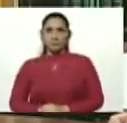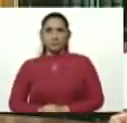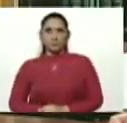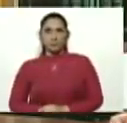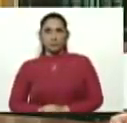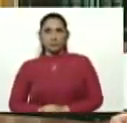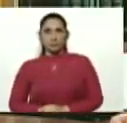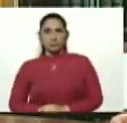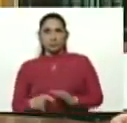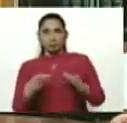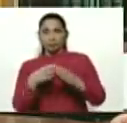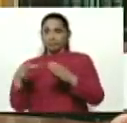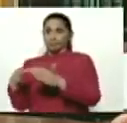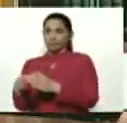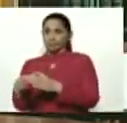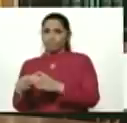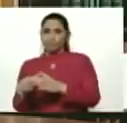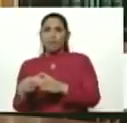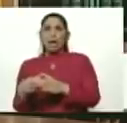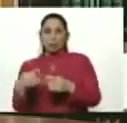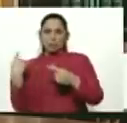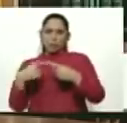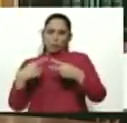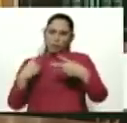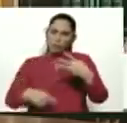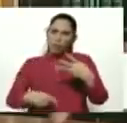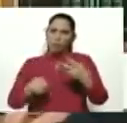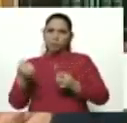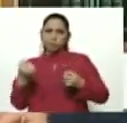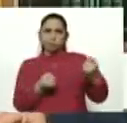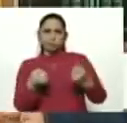Sector de autopartes.